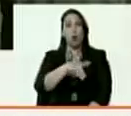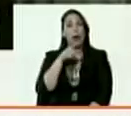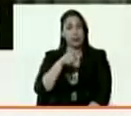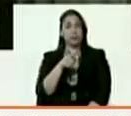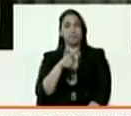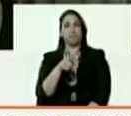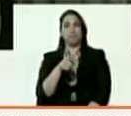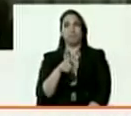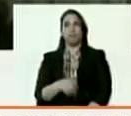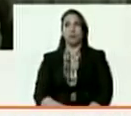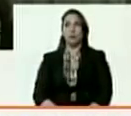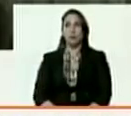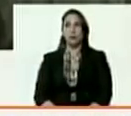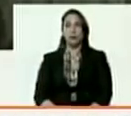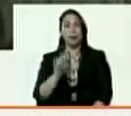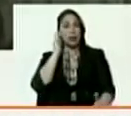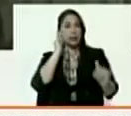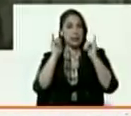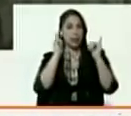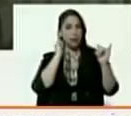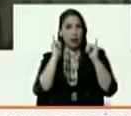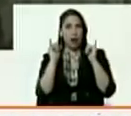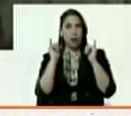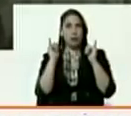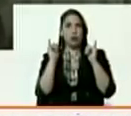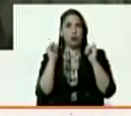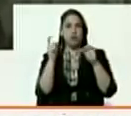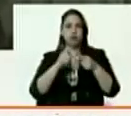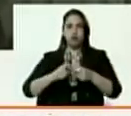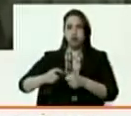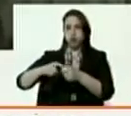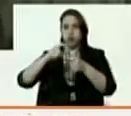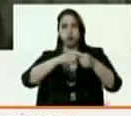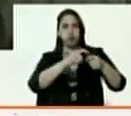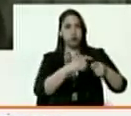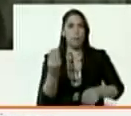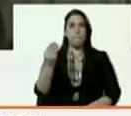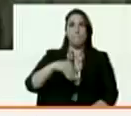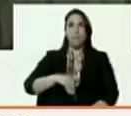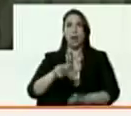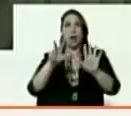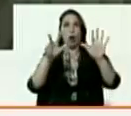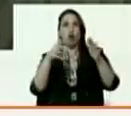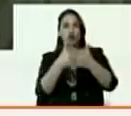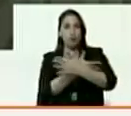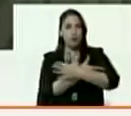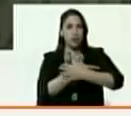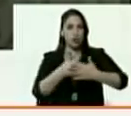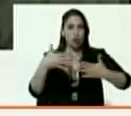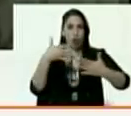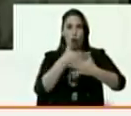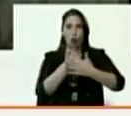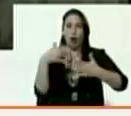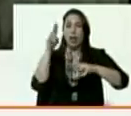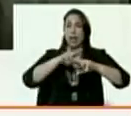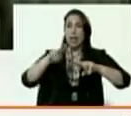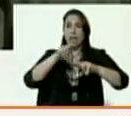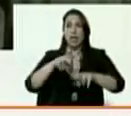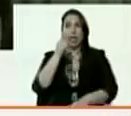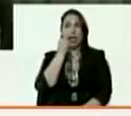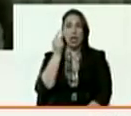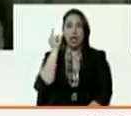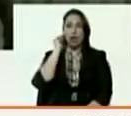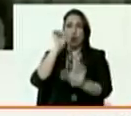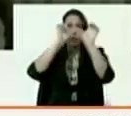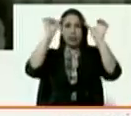que celebramos, pues, la incorporación de estos más de 8 millones de niños y niñas al